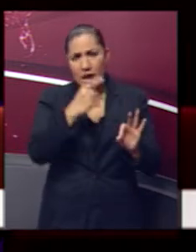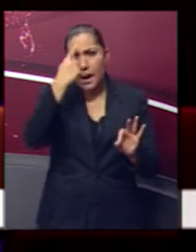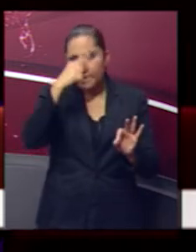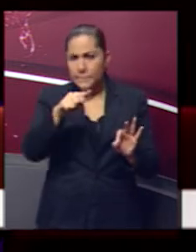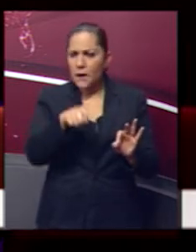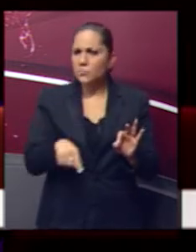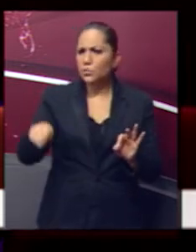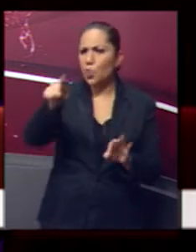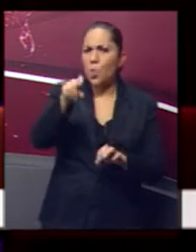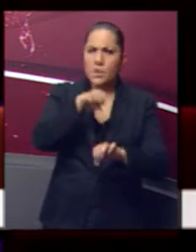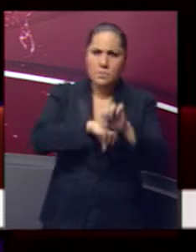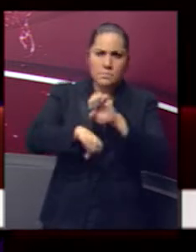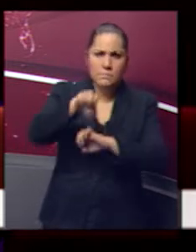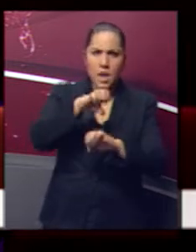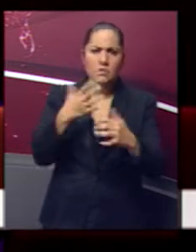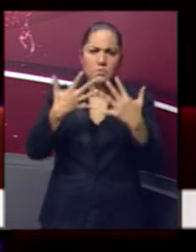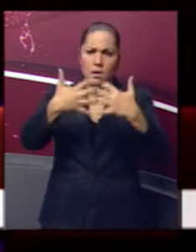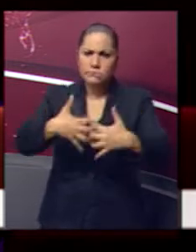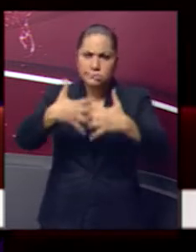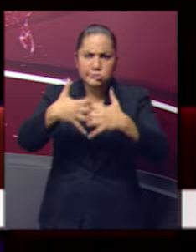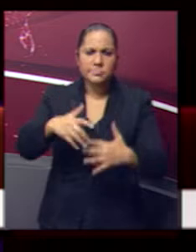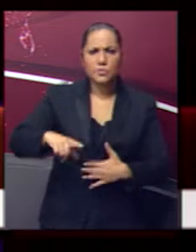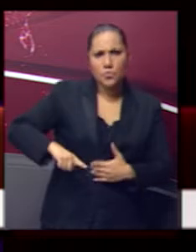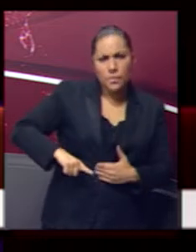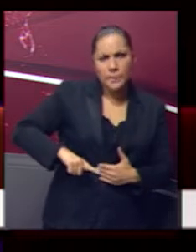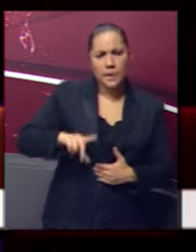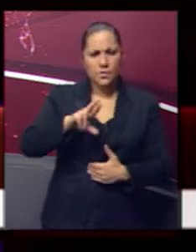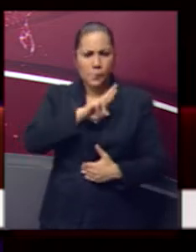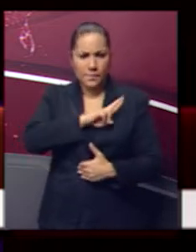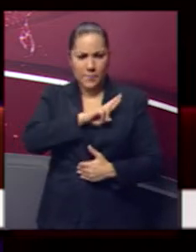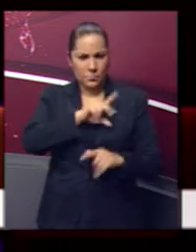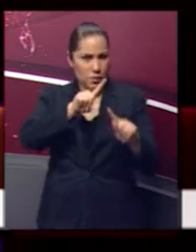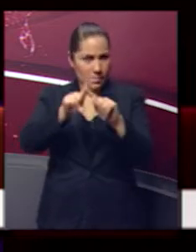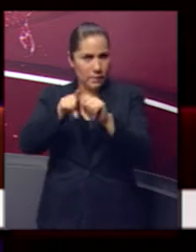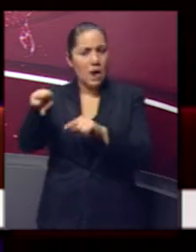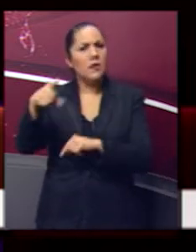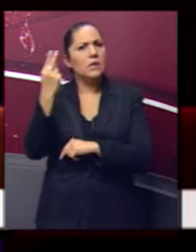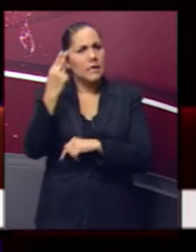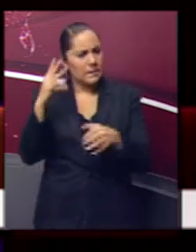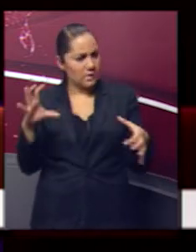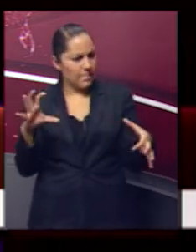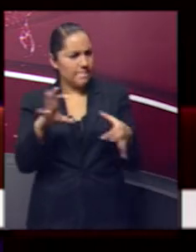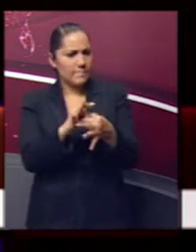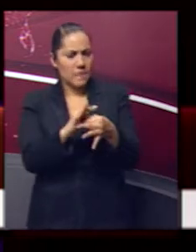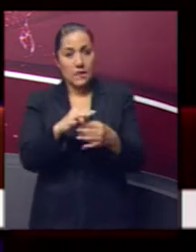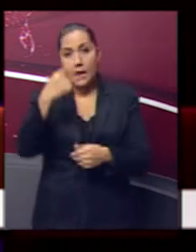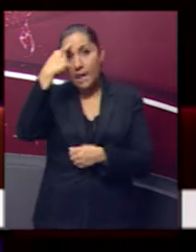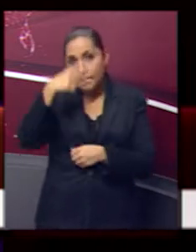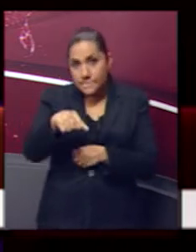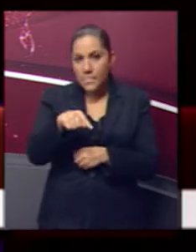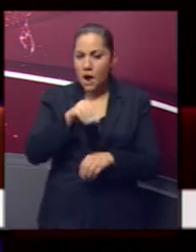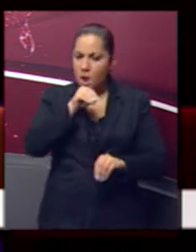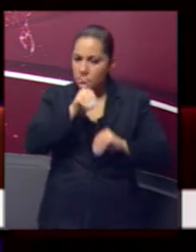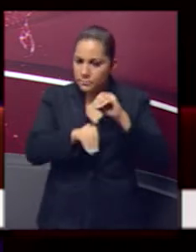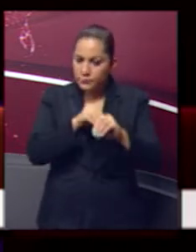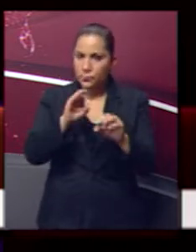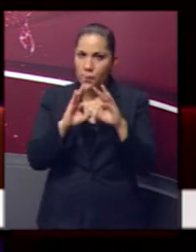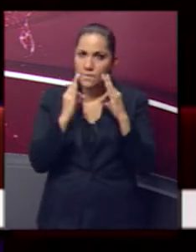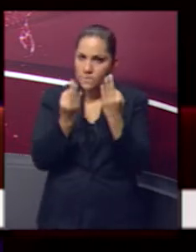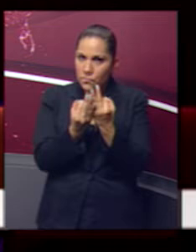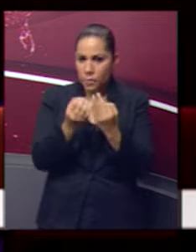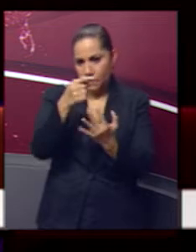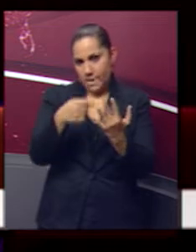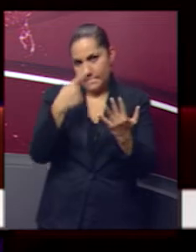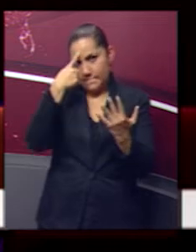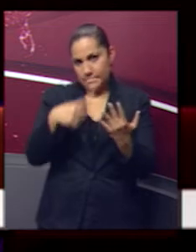privado, en coordinación con la autoridad laboral, determinen un mecanismo de verificación para asegurar el